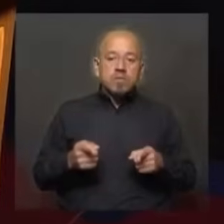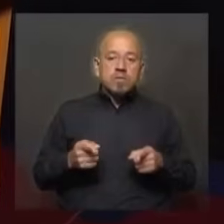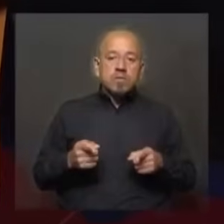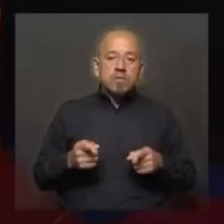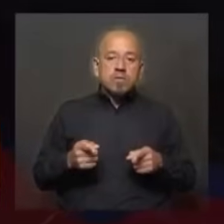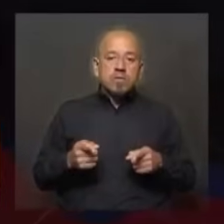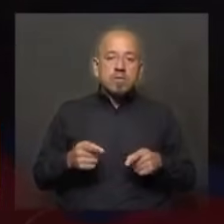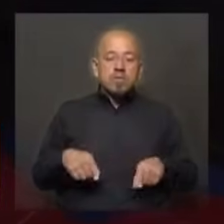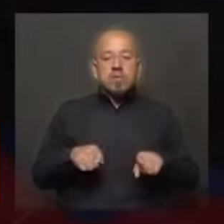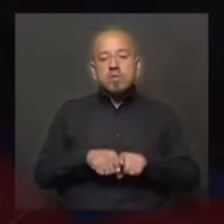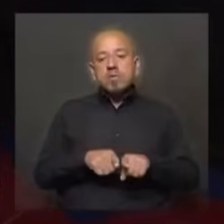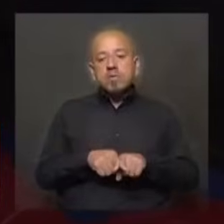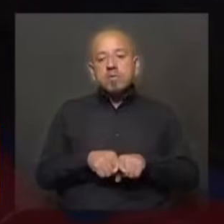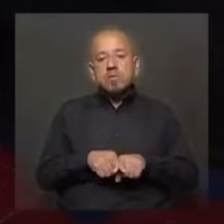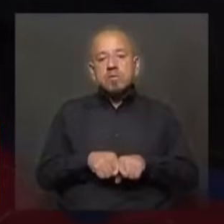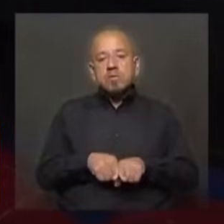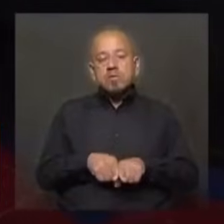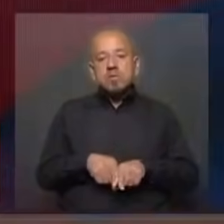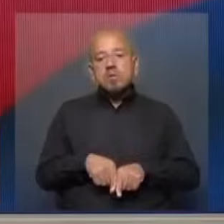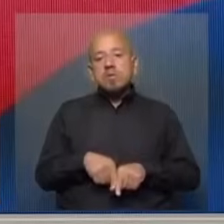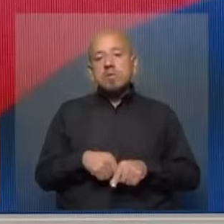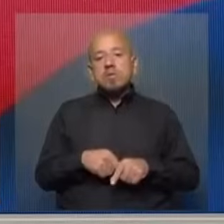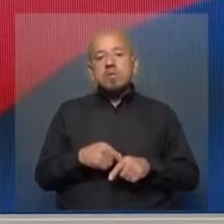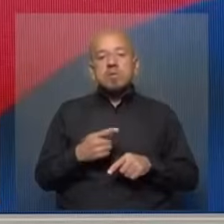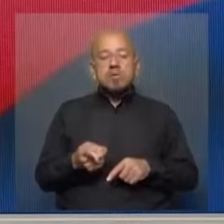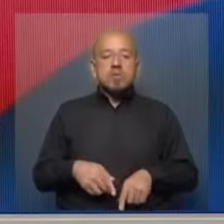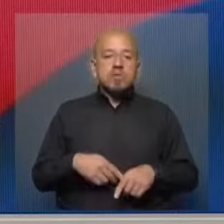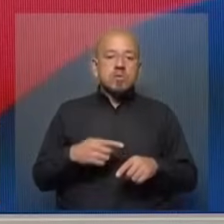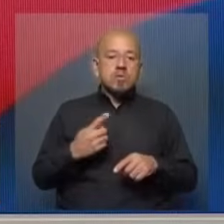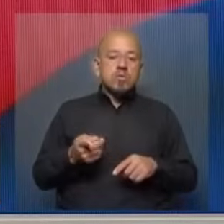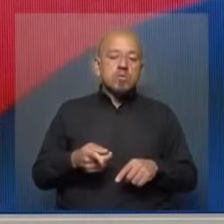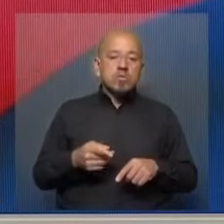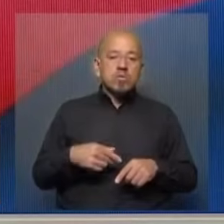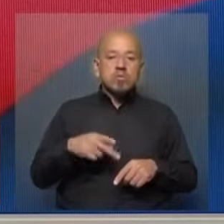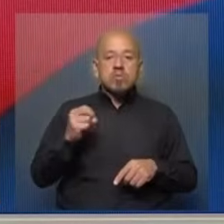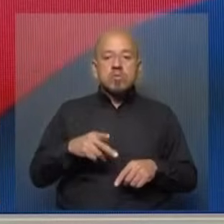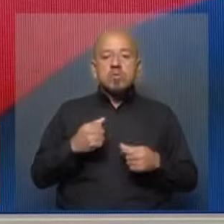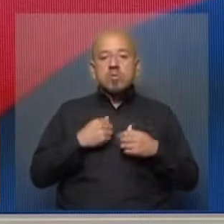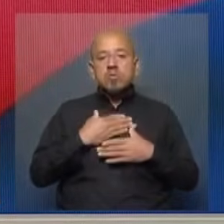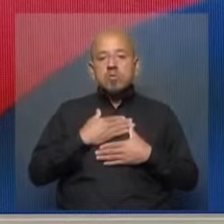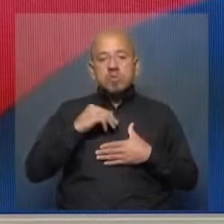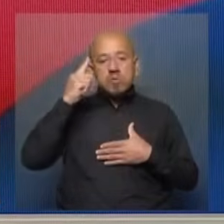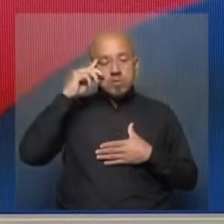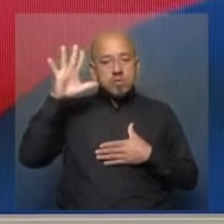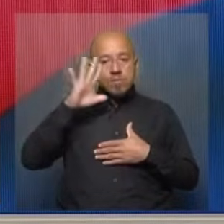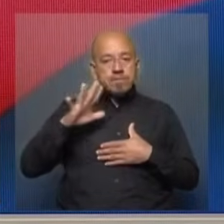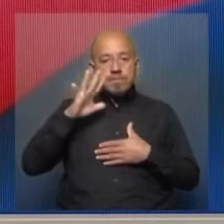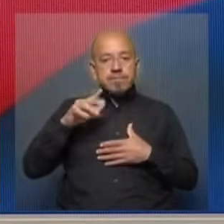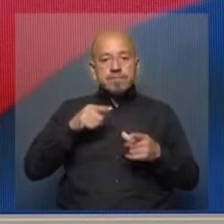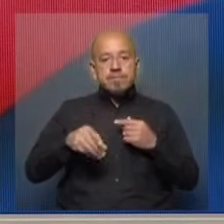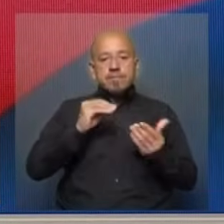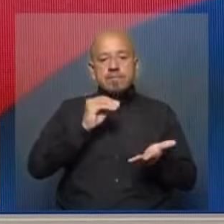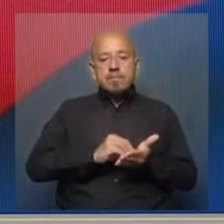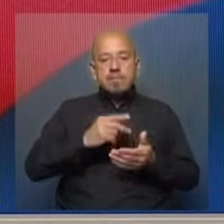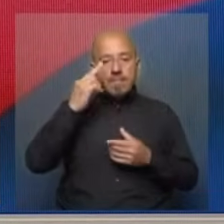en otro nivel, digamos, y con otros planes, Yo me lo imagino perfectamente aplicable a